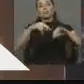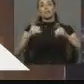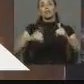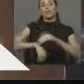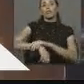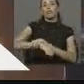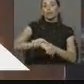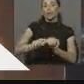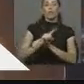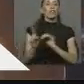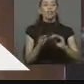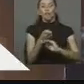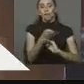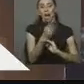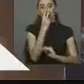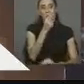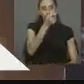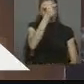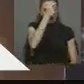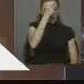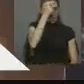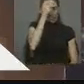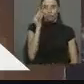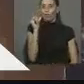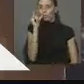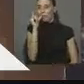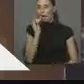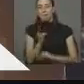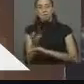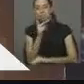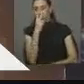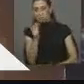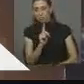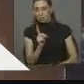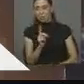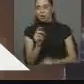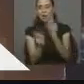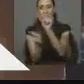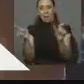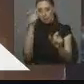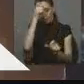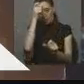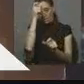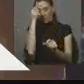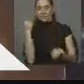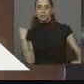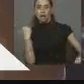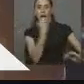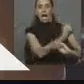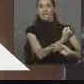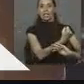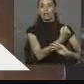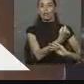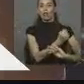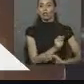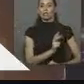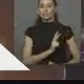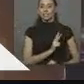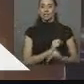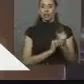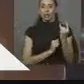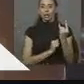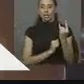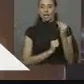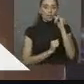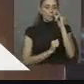al Palestino ni al Audax, ¿eh? Y unos palestinos agreden a unos pobres señores del Audax,